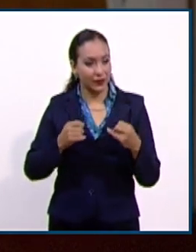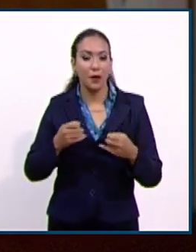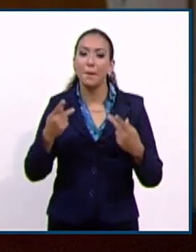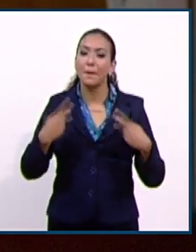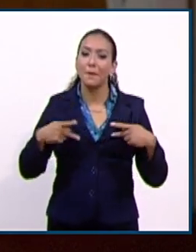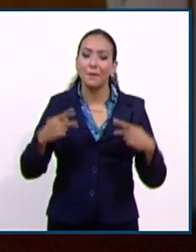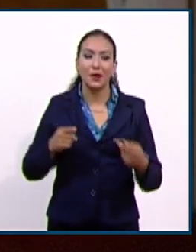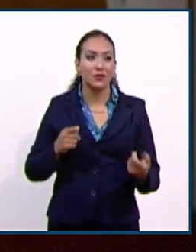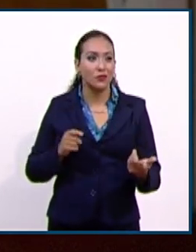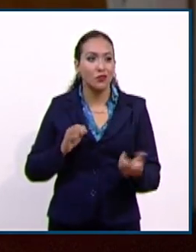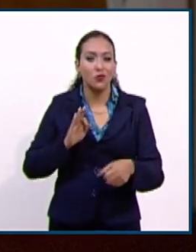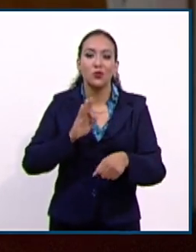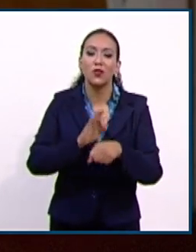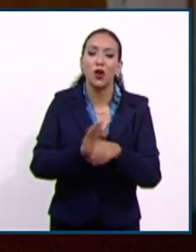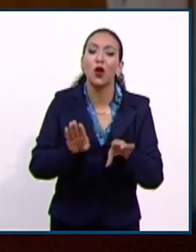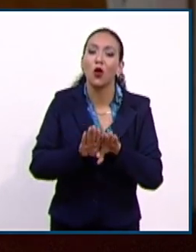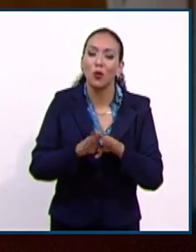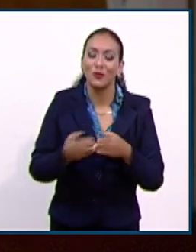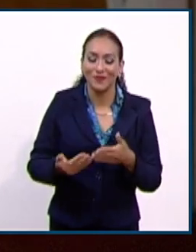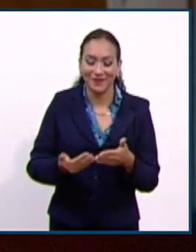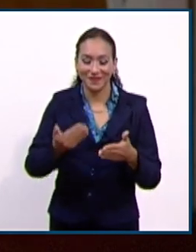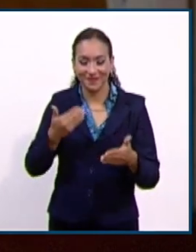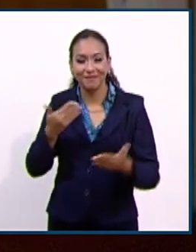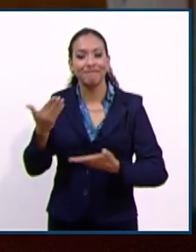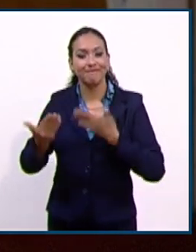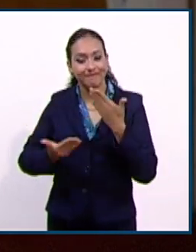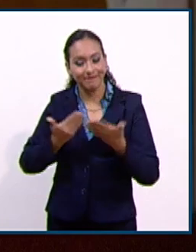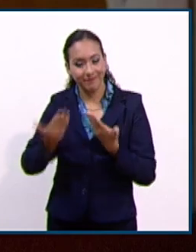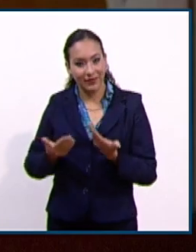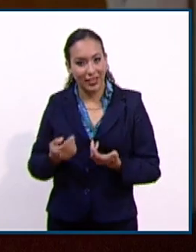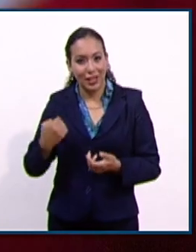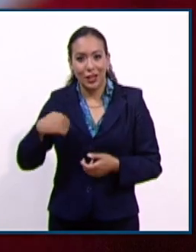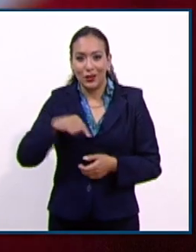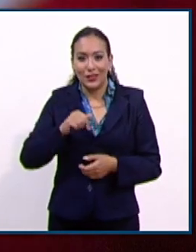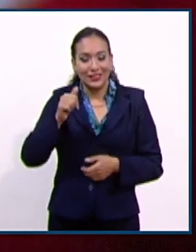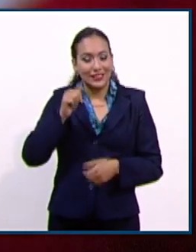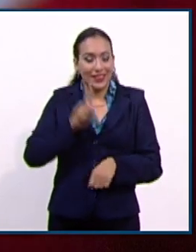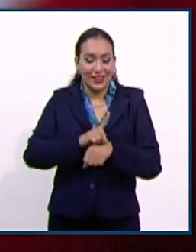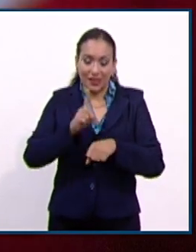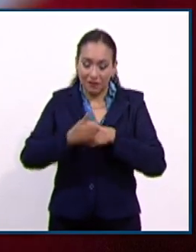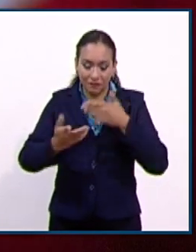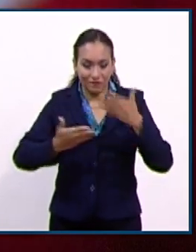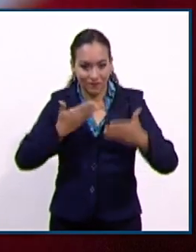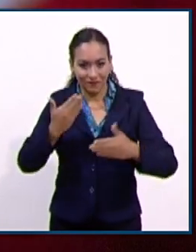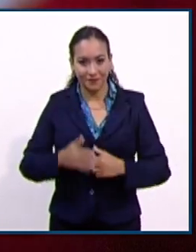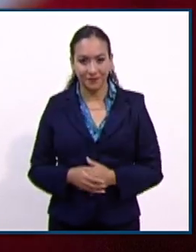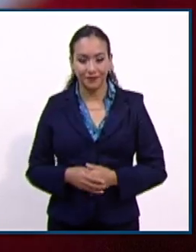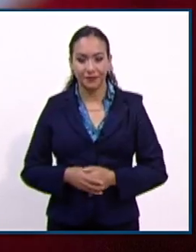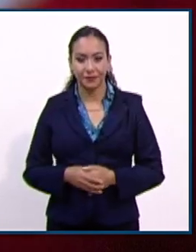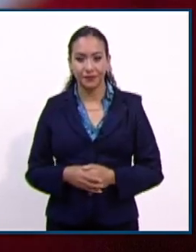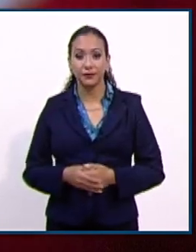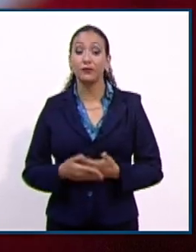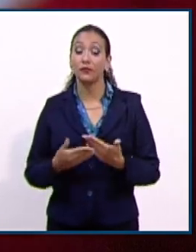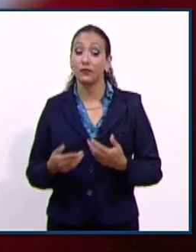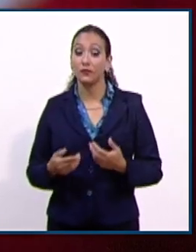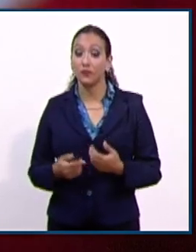trabajo nos exige una atención de 24/7. La independencia judicial nos permite